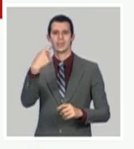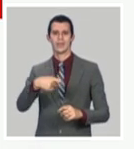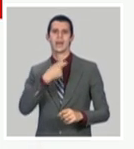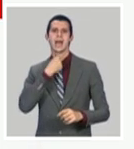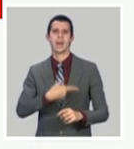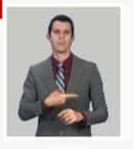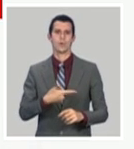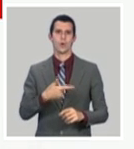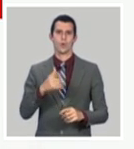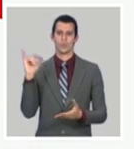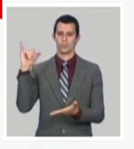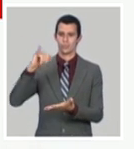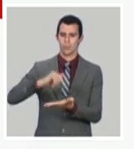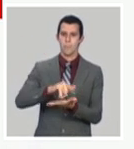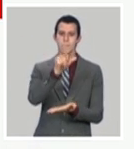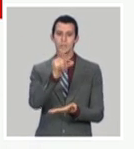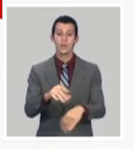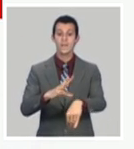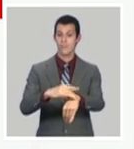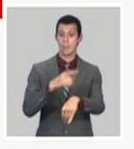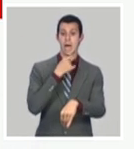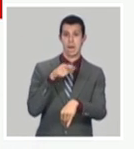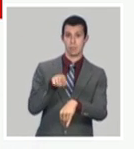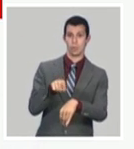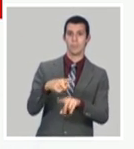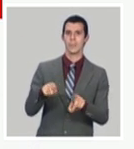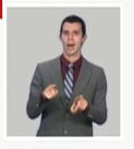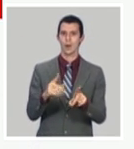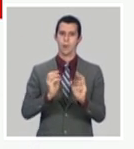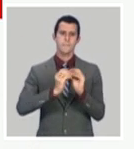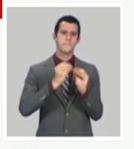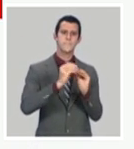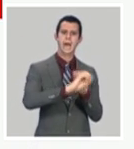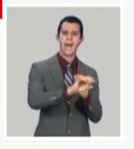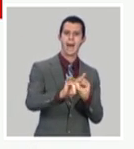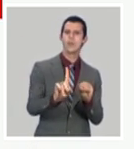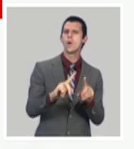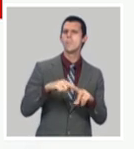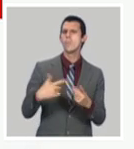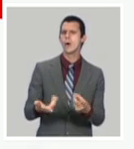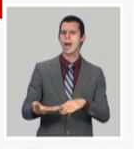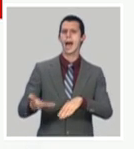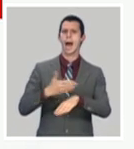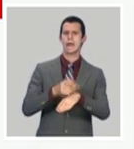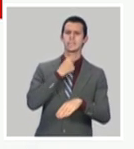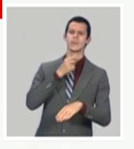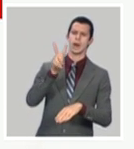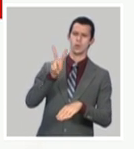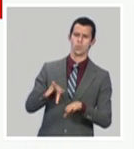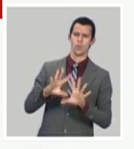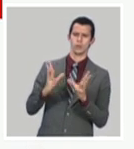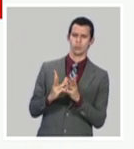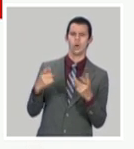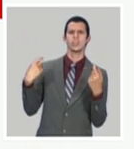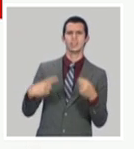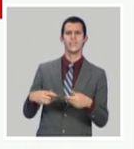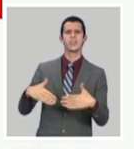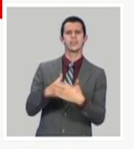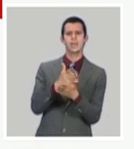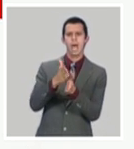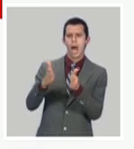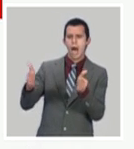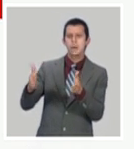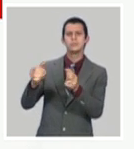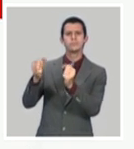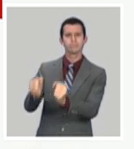no impactan dentro de la transmisión de la población. Por lo tanto, ya este comportamiento sí es de dispersión en los diferentes lugares,